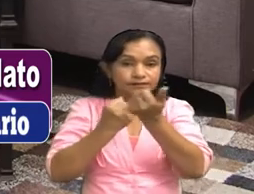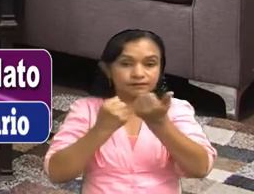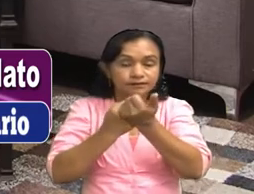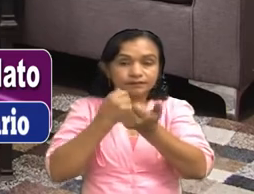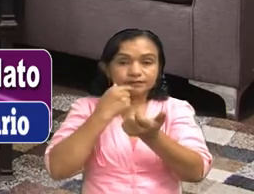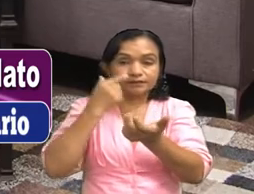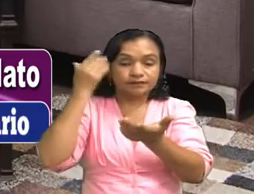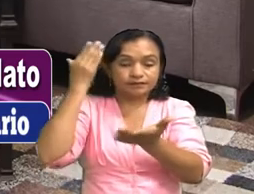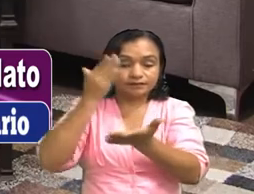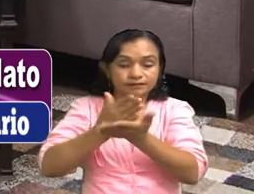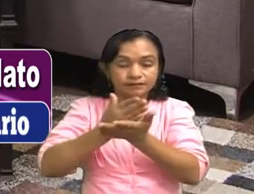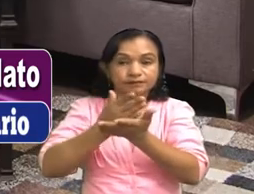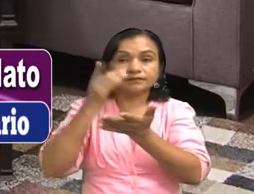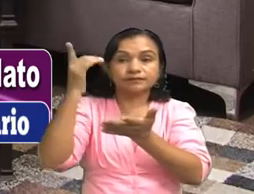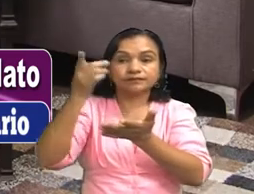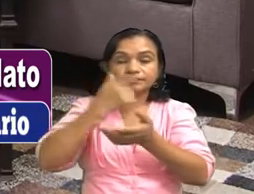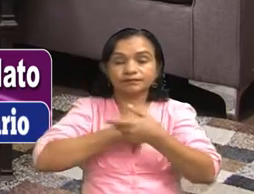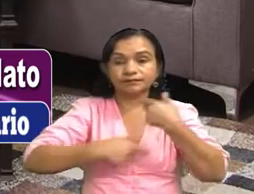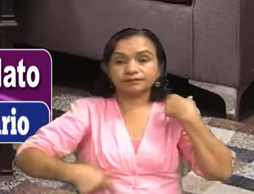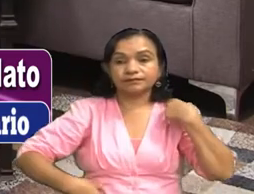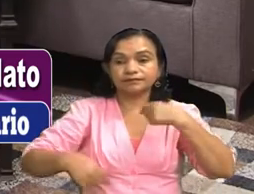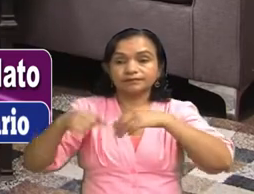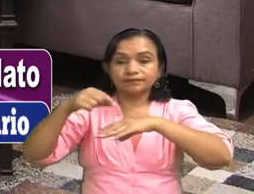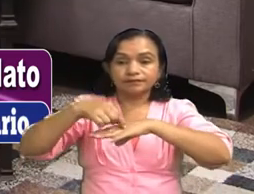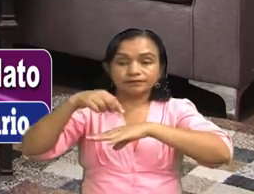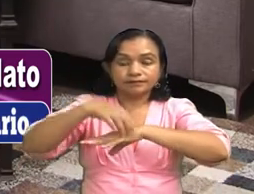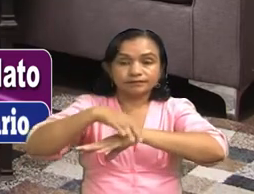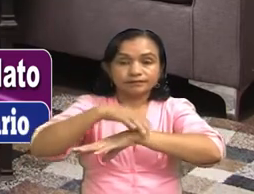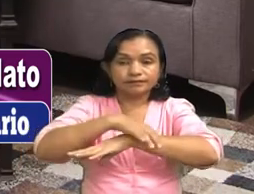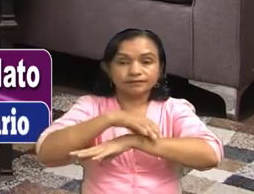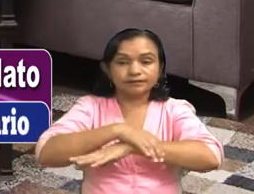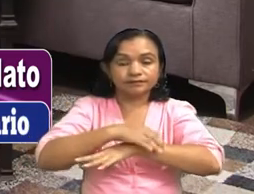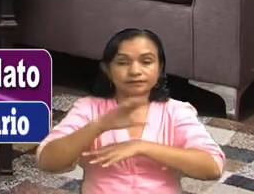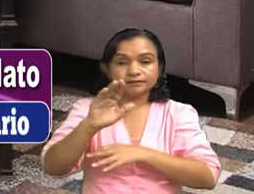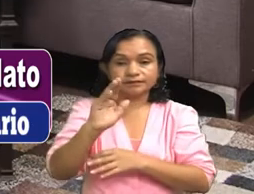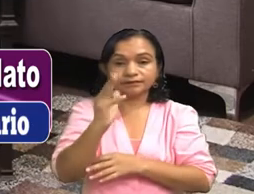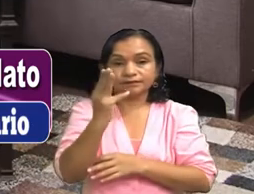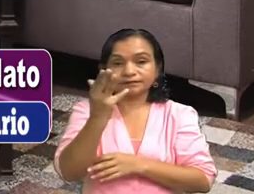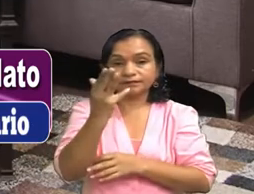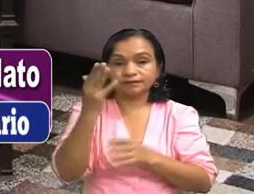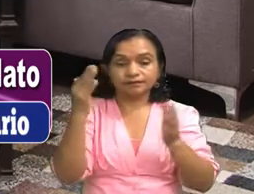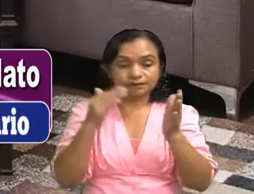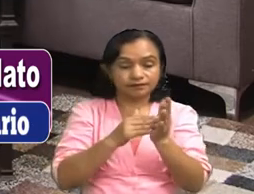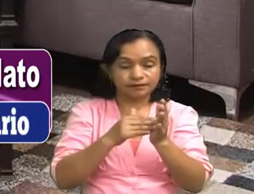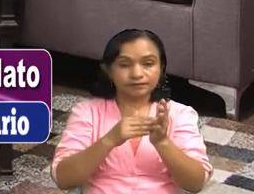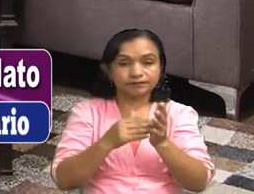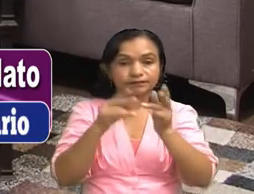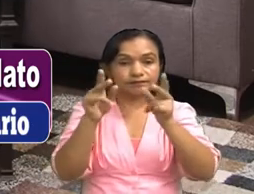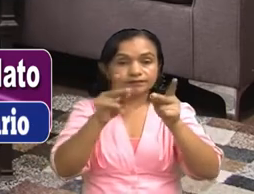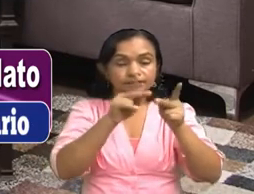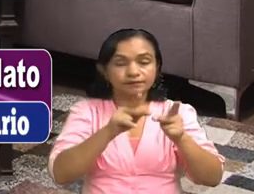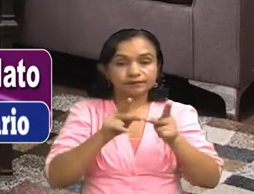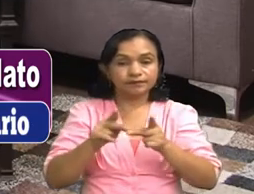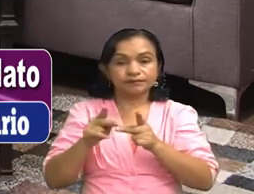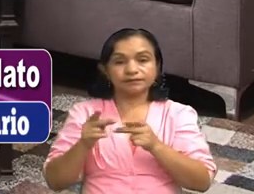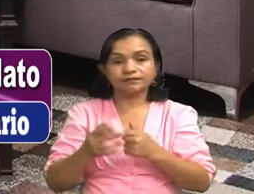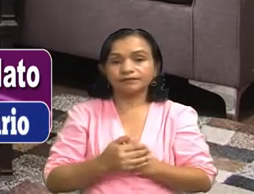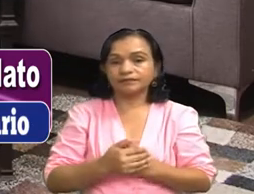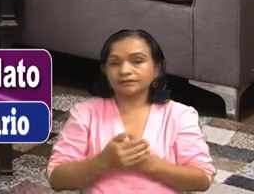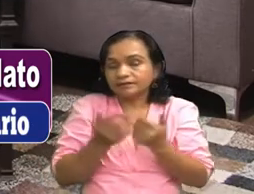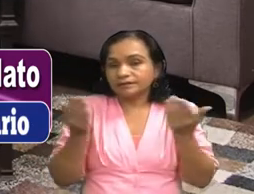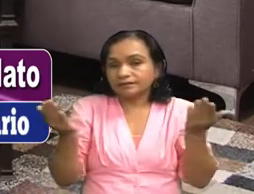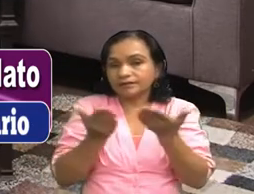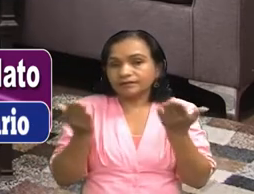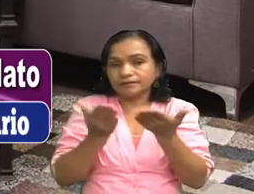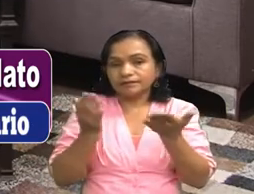mandato de nuestro compañero presidente y la compañera Rosario, a 9.000 pequeños productores. Me dice, bueno, ¿y cómo lo